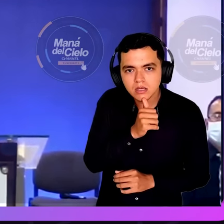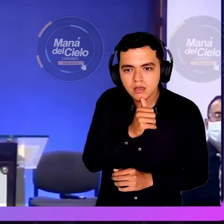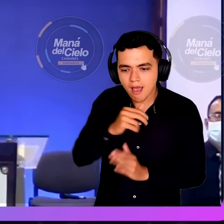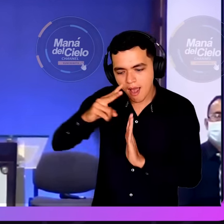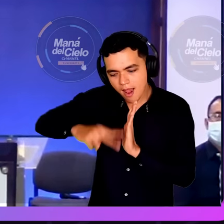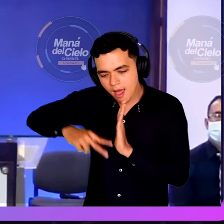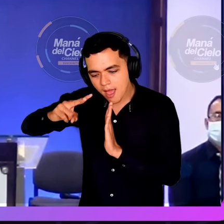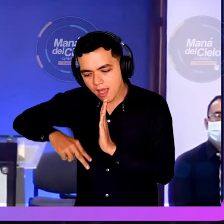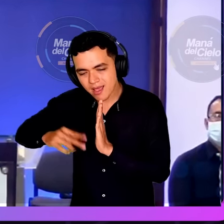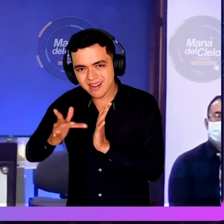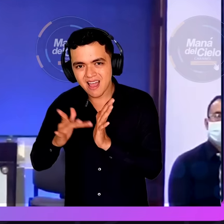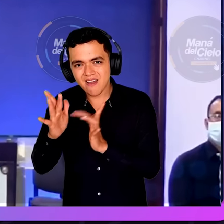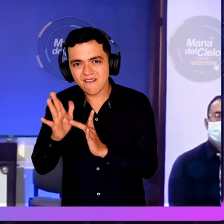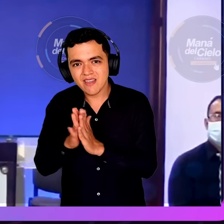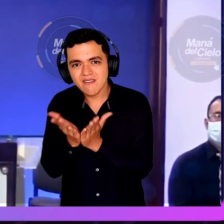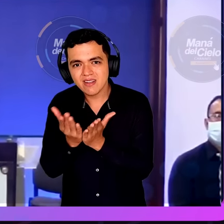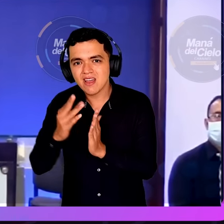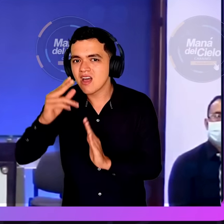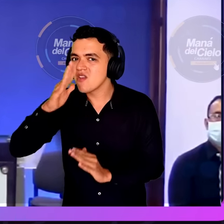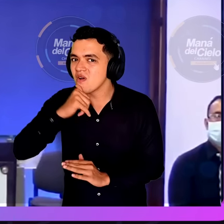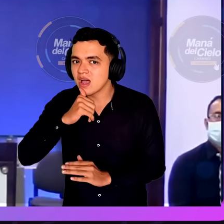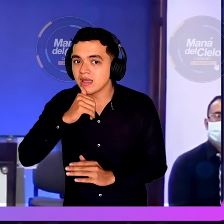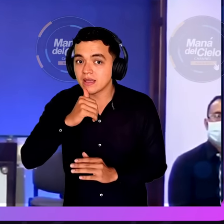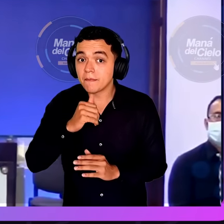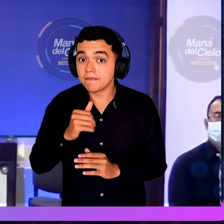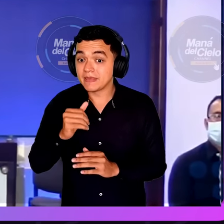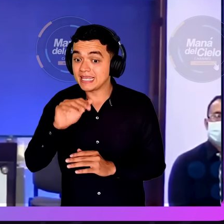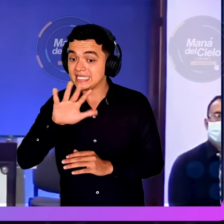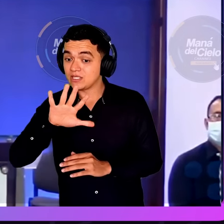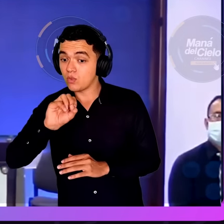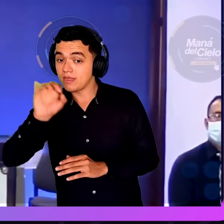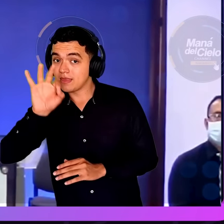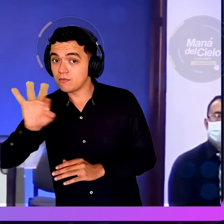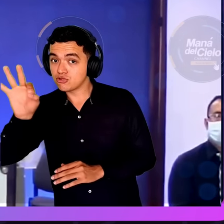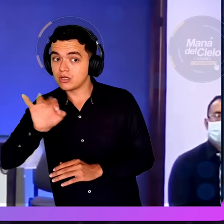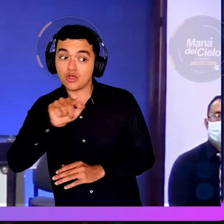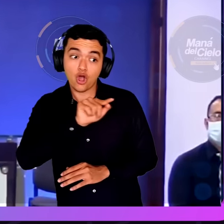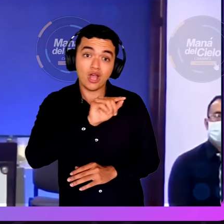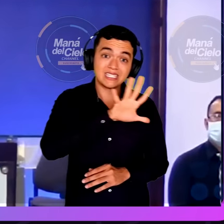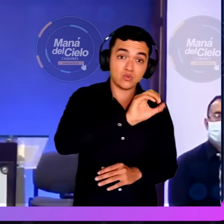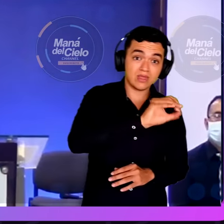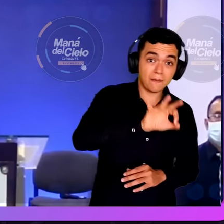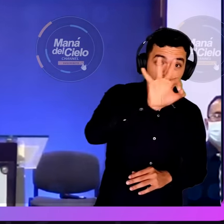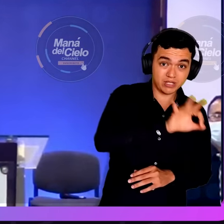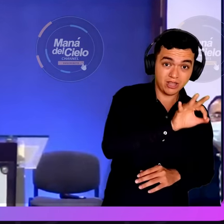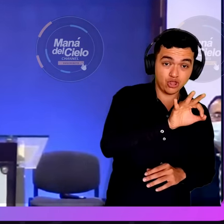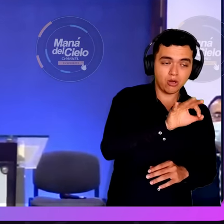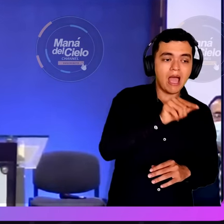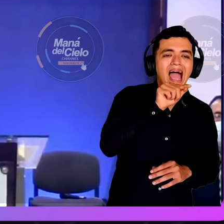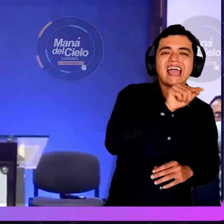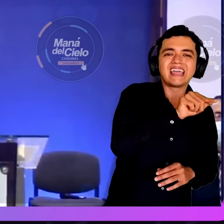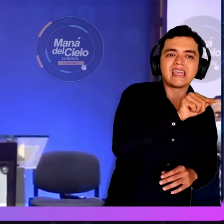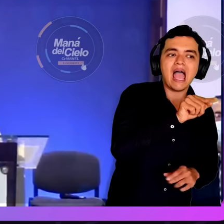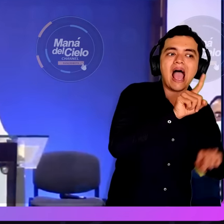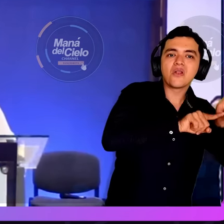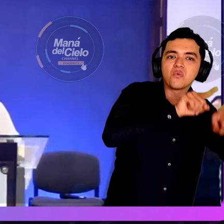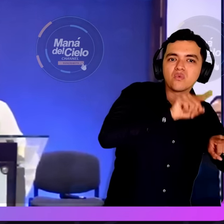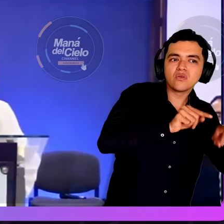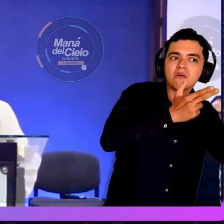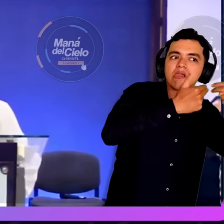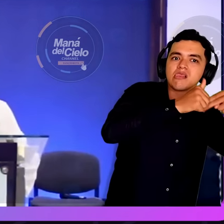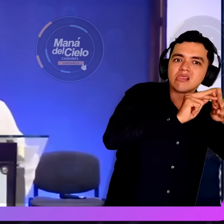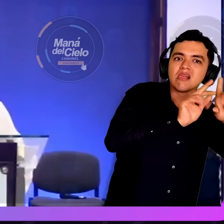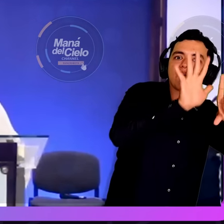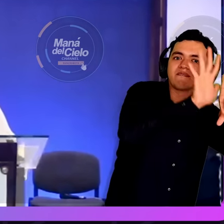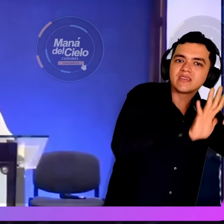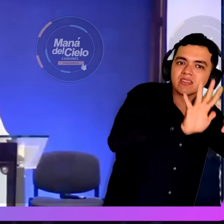no estaban leyendo ni la Biblia ni estaban orando. Y ese otro 50% estaban atados a las redes